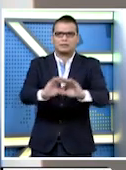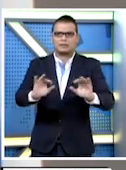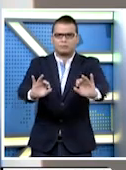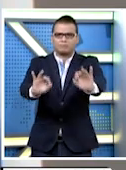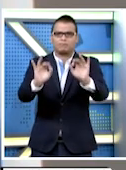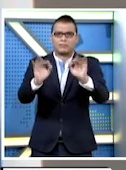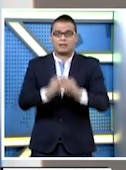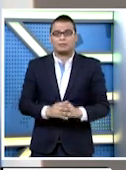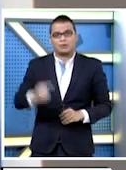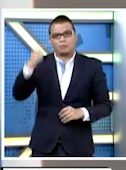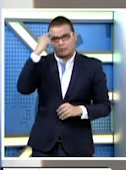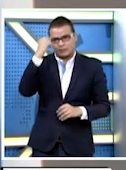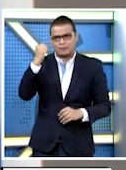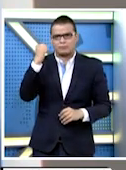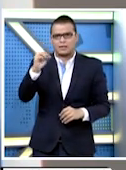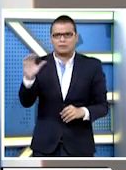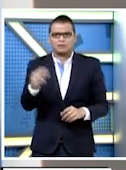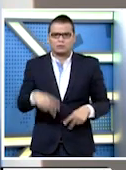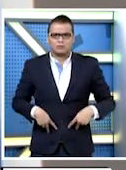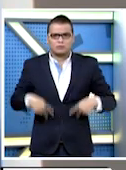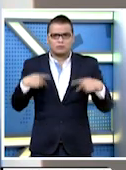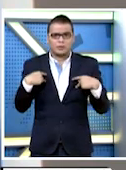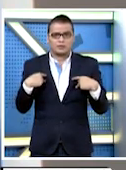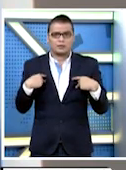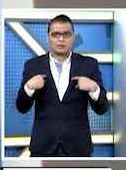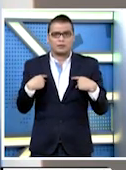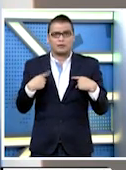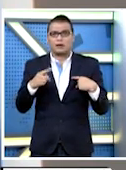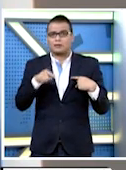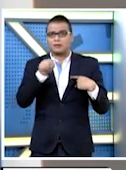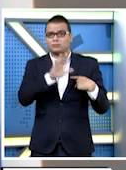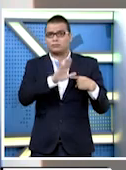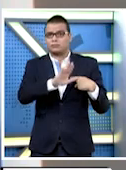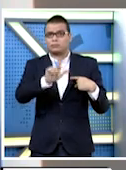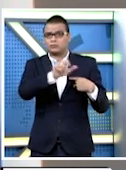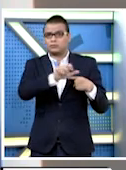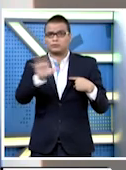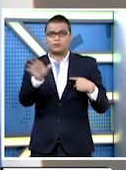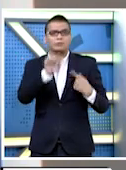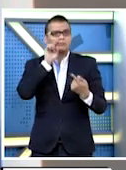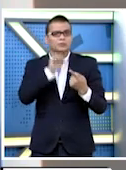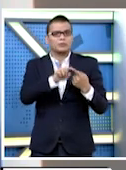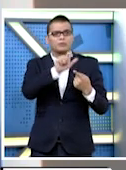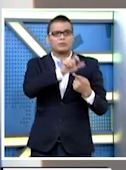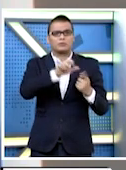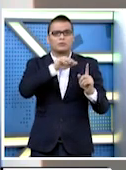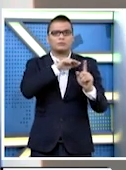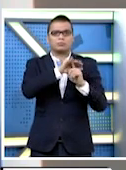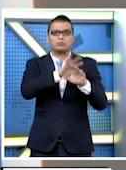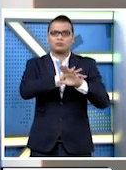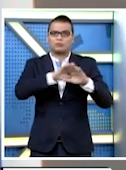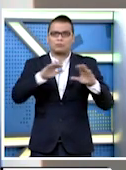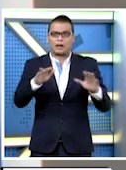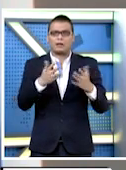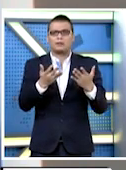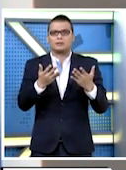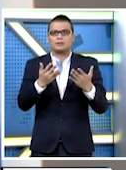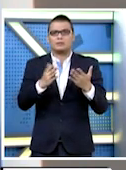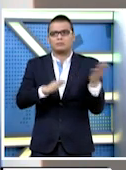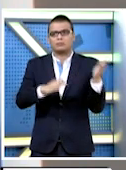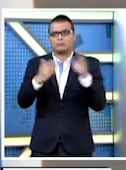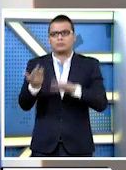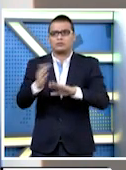hay que privilegiar es la vida en nuestro territorio y evitar que más personas se contagien, yo no dudaría